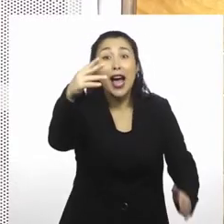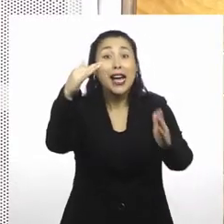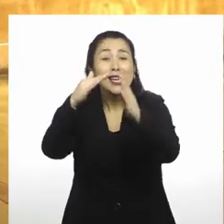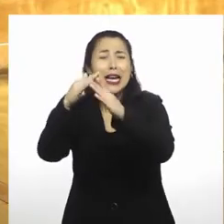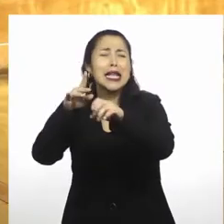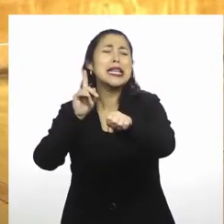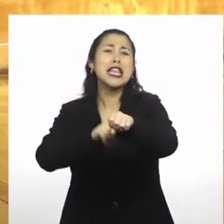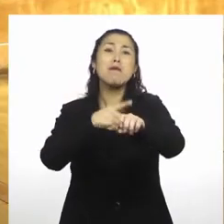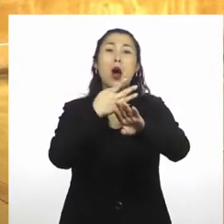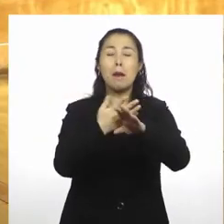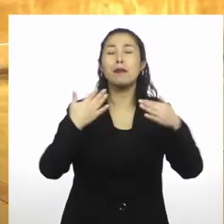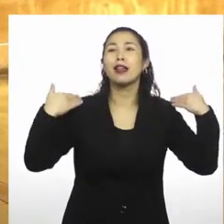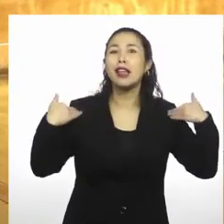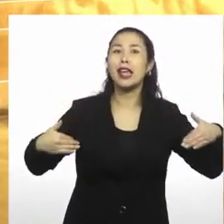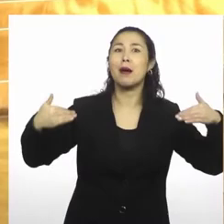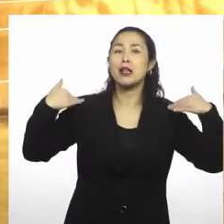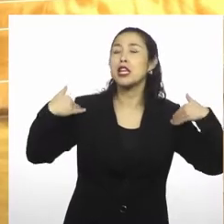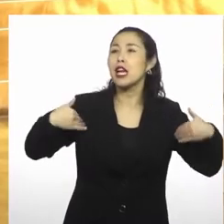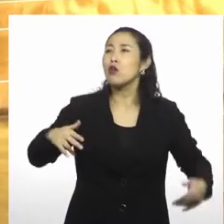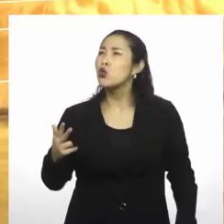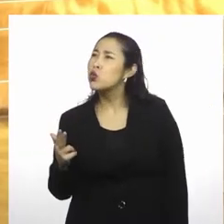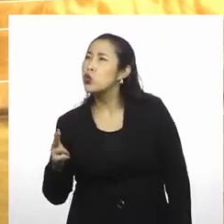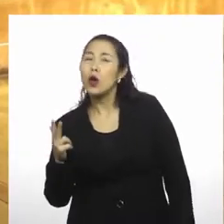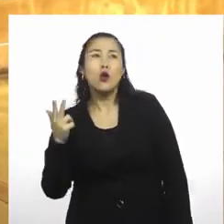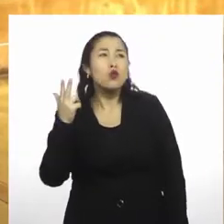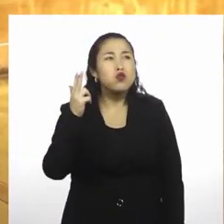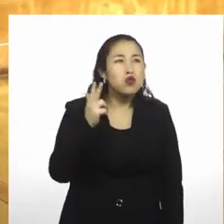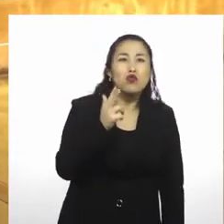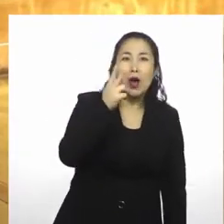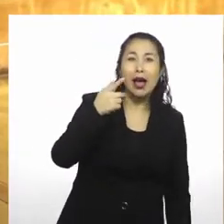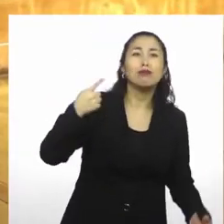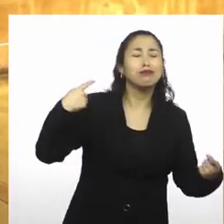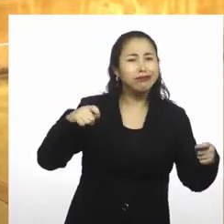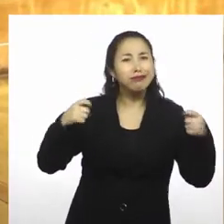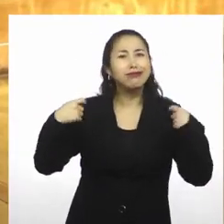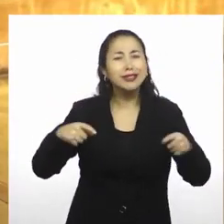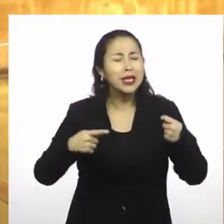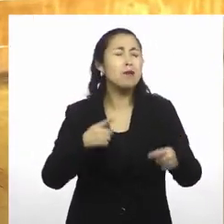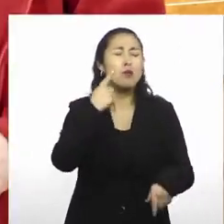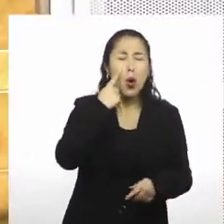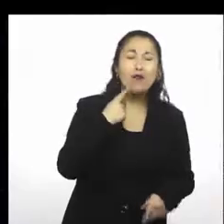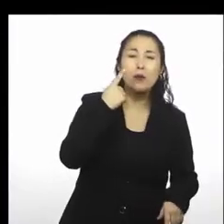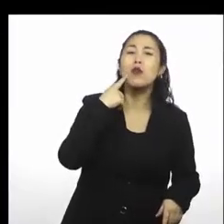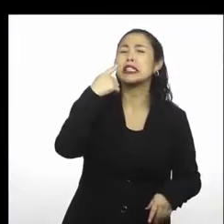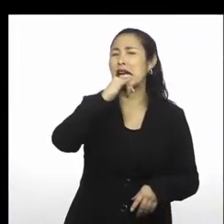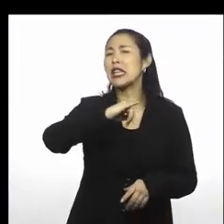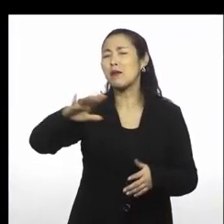practicarlo. Así que no se desanimen e inténtenlo muchas veces, que les va a resultar.